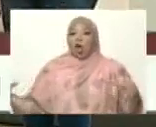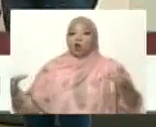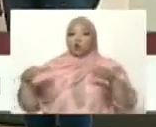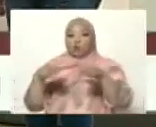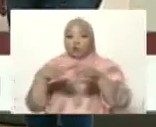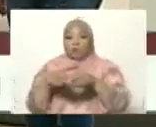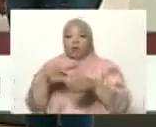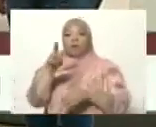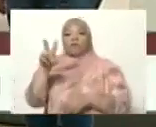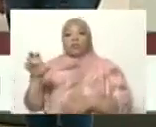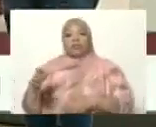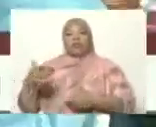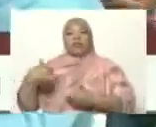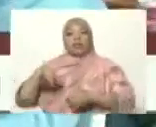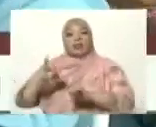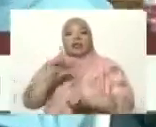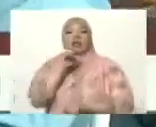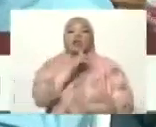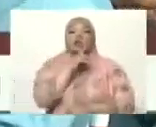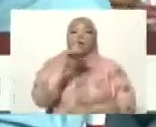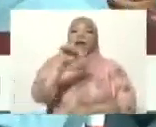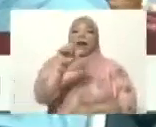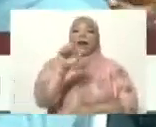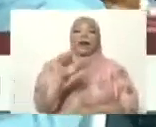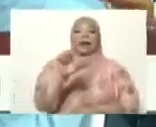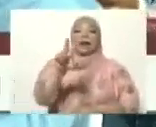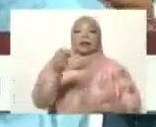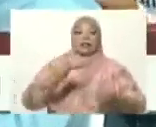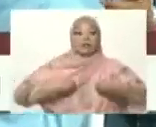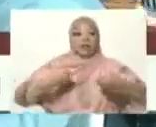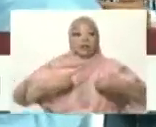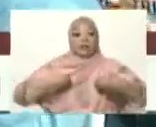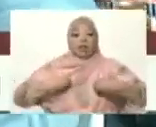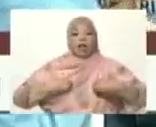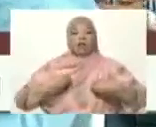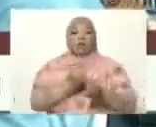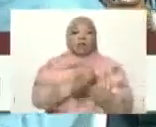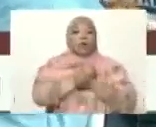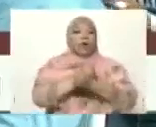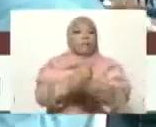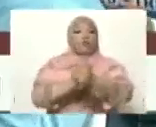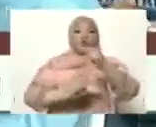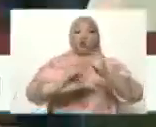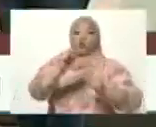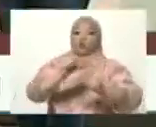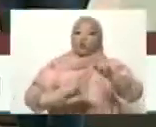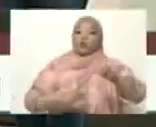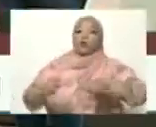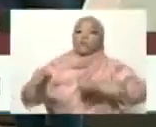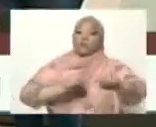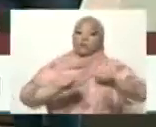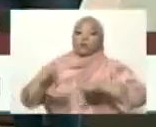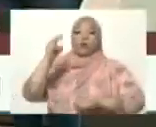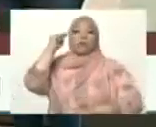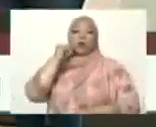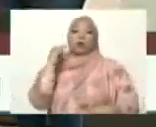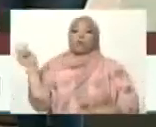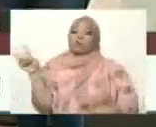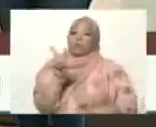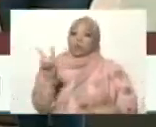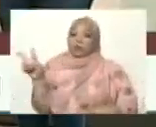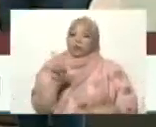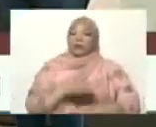Alexis Vive. Estos son los colectivos de amor, de construcción, el movimiento bolivariano de Venezuela está